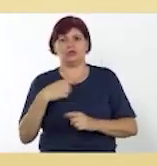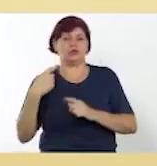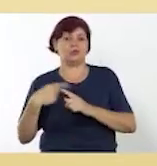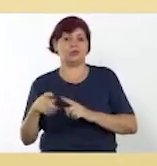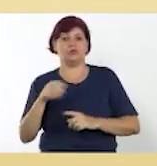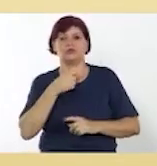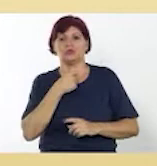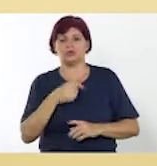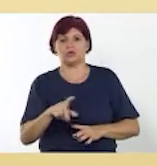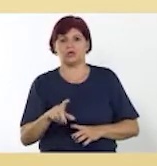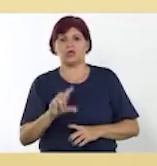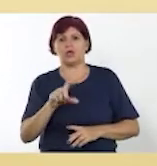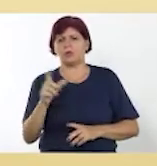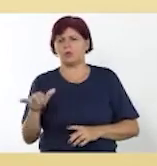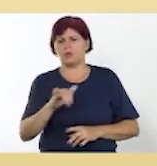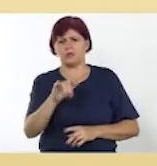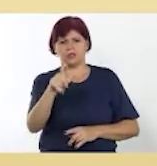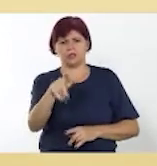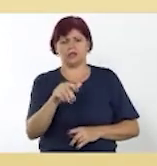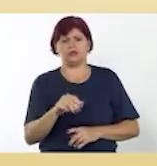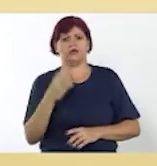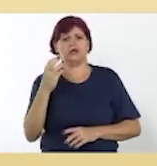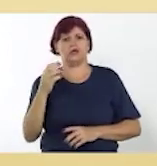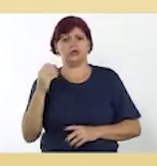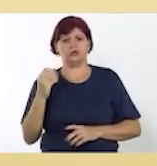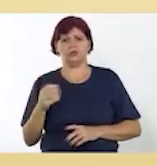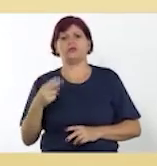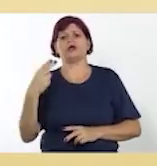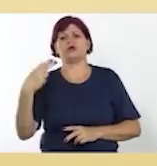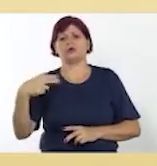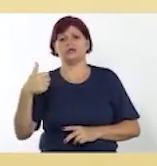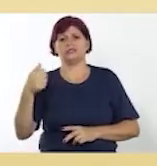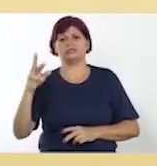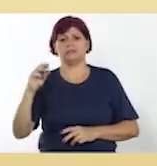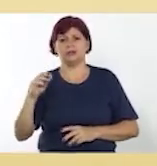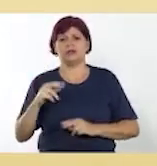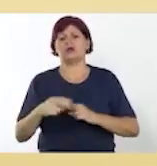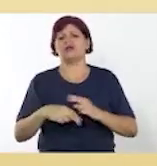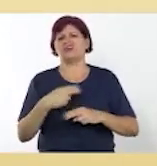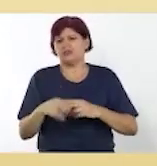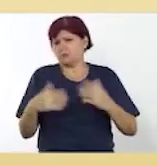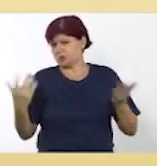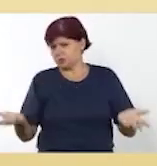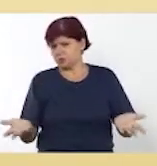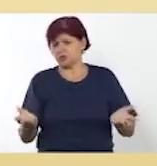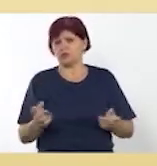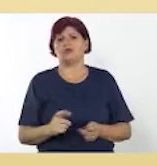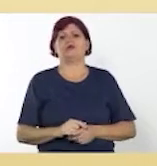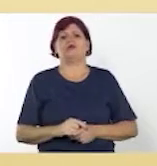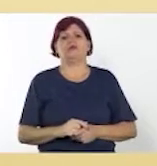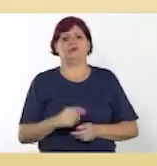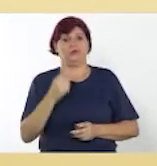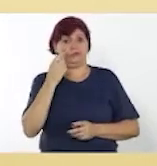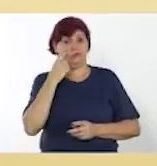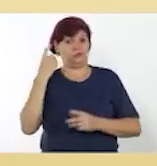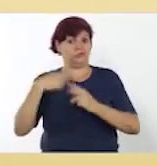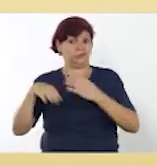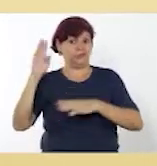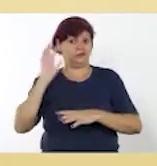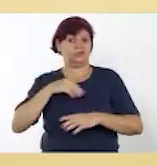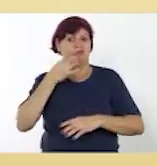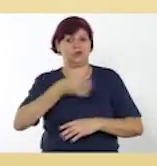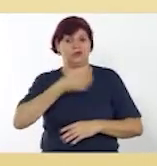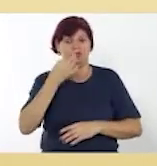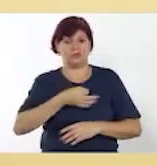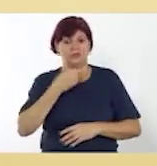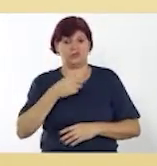podemos tener otro ejemplo como este, donde el número de datos es par. ¿Qué hacemos en este caso entonces? Como se